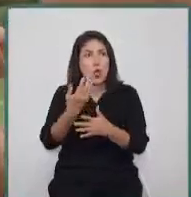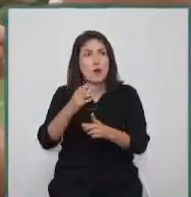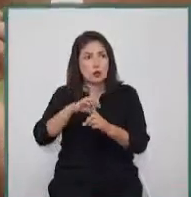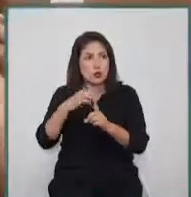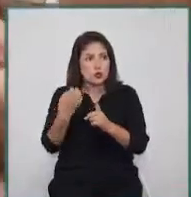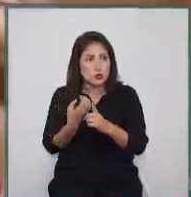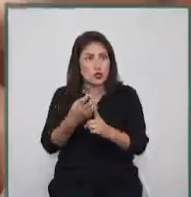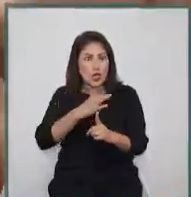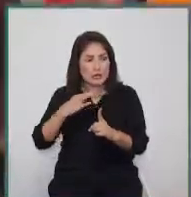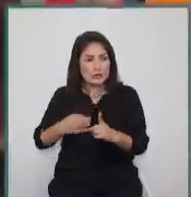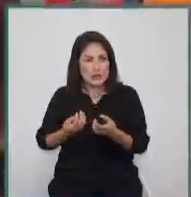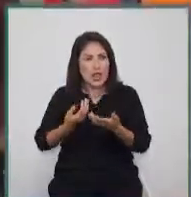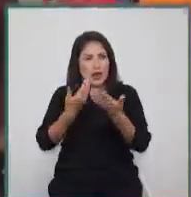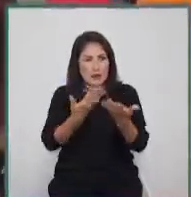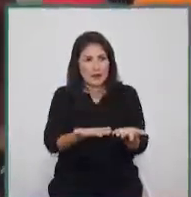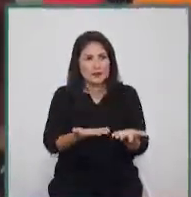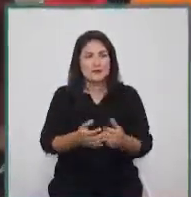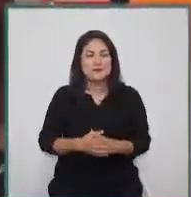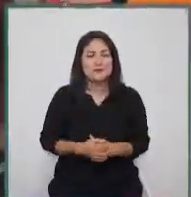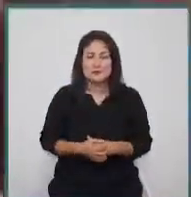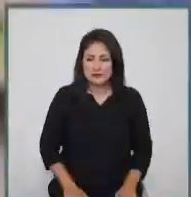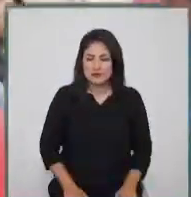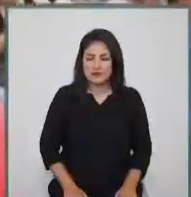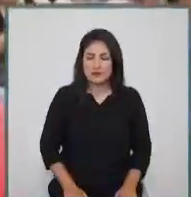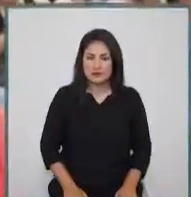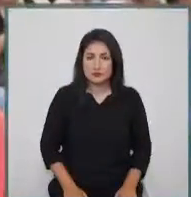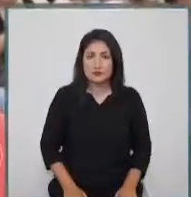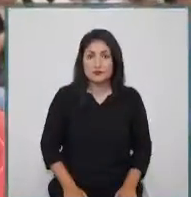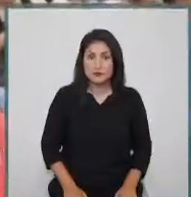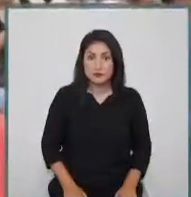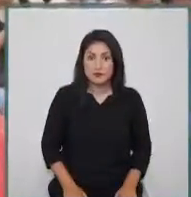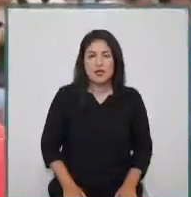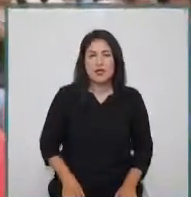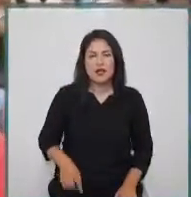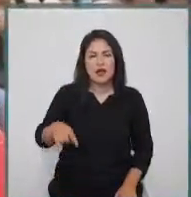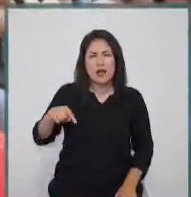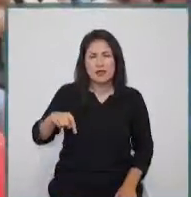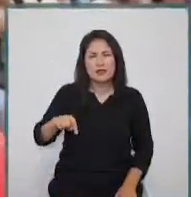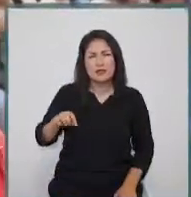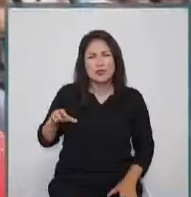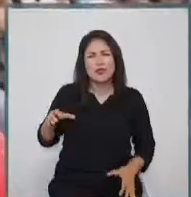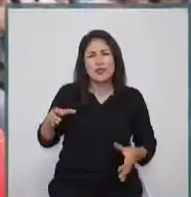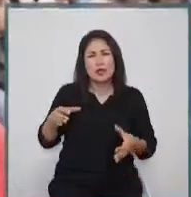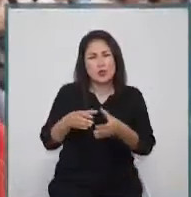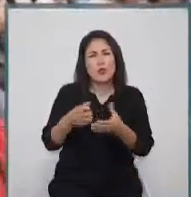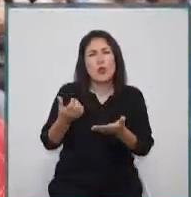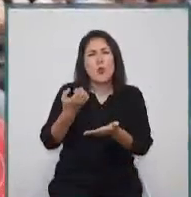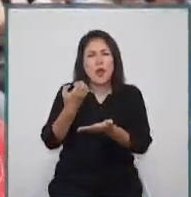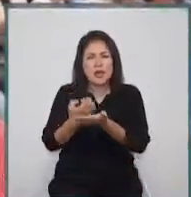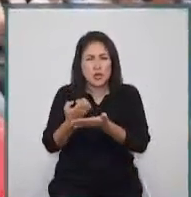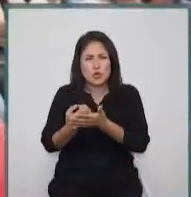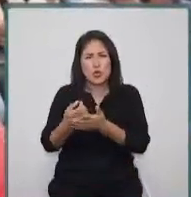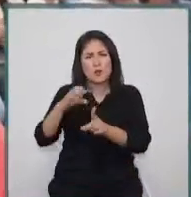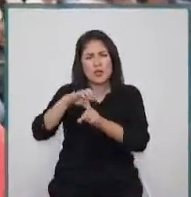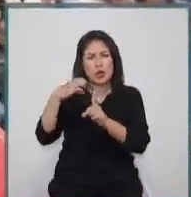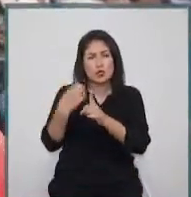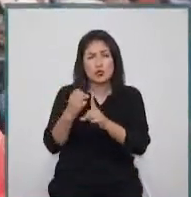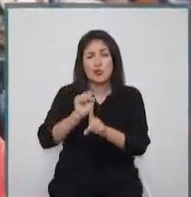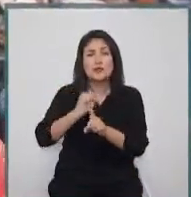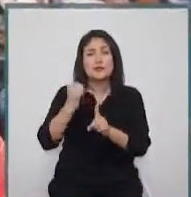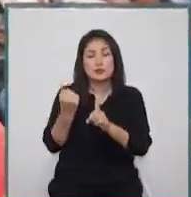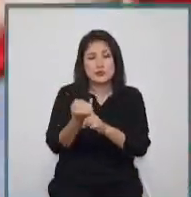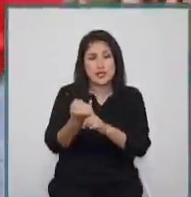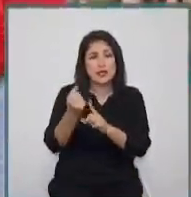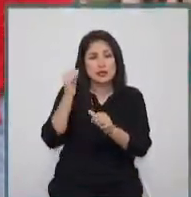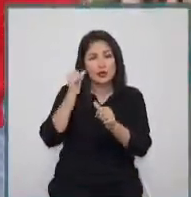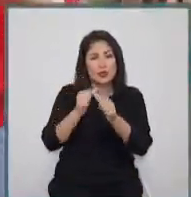parte moderna al pueblo peruano. Realmente tiene mucha importancia tanto económica, cultural y social. La